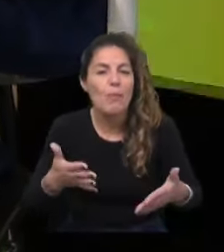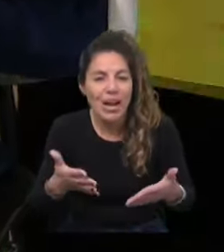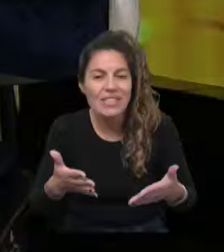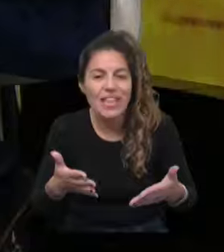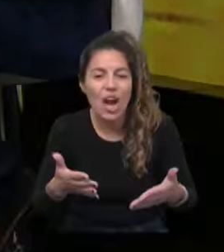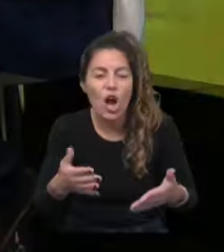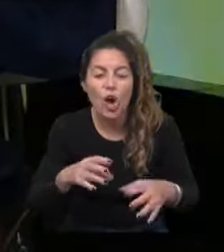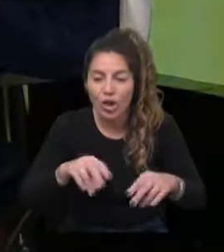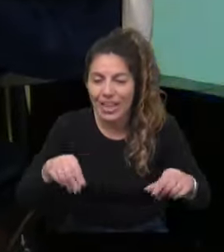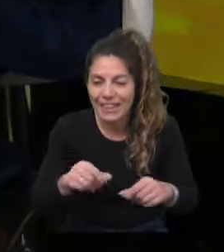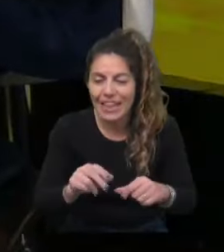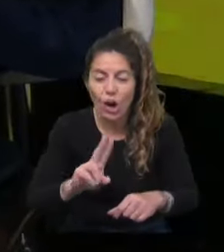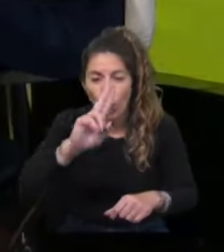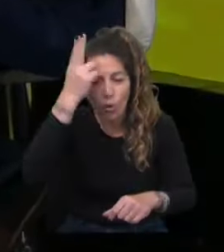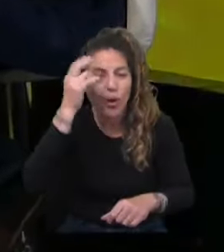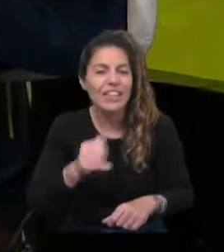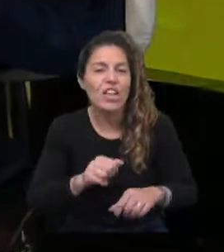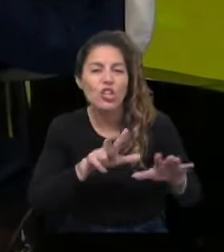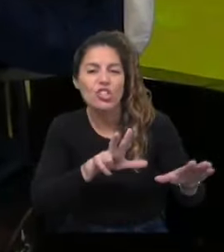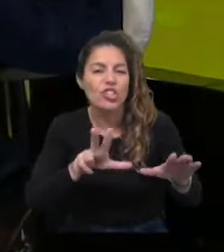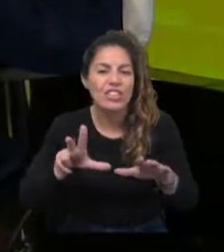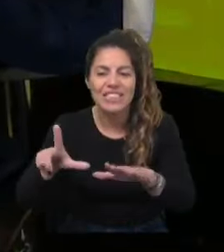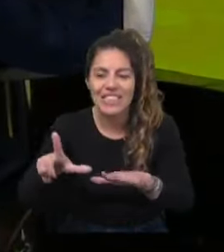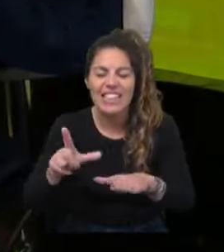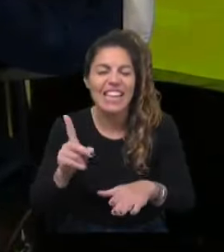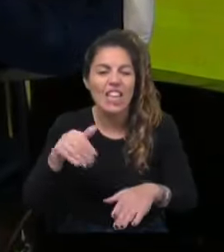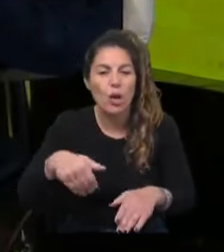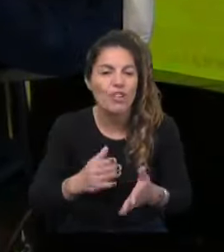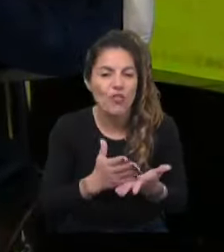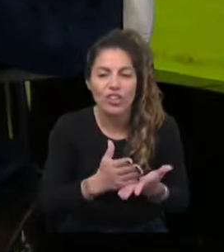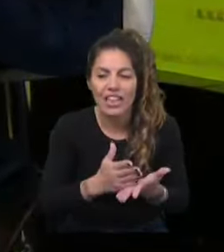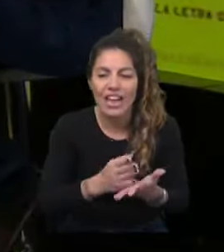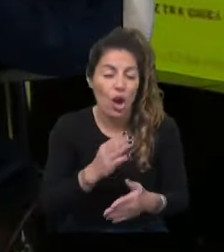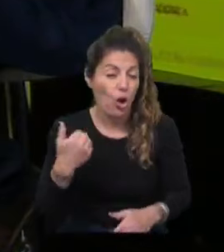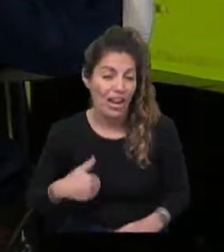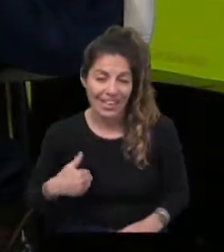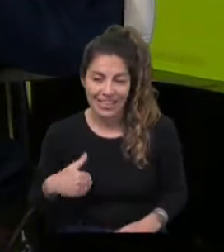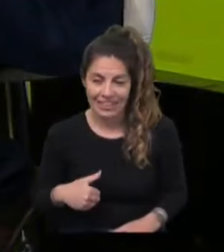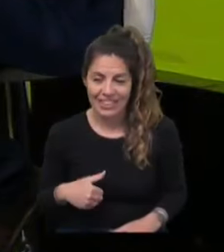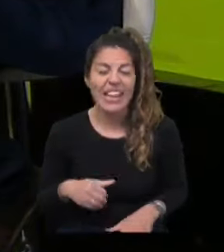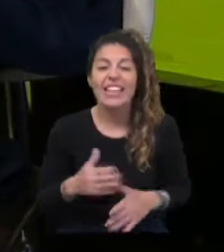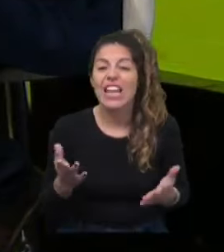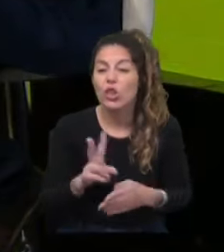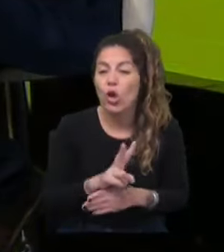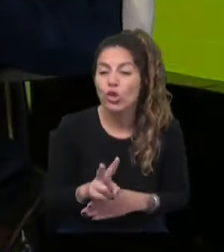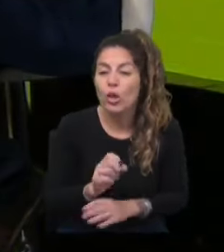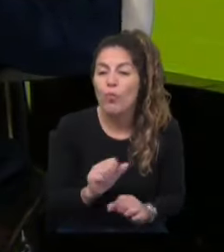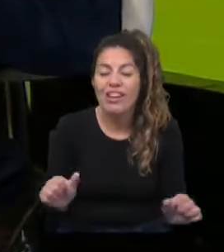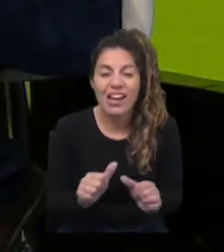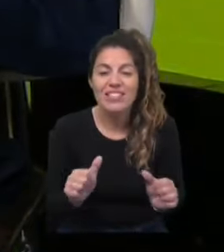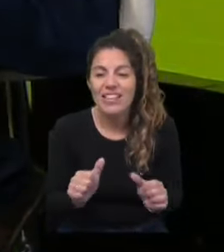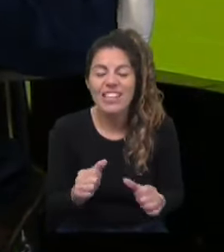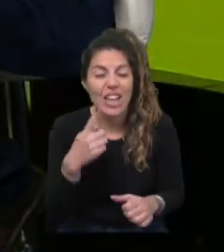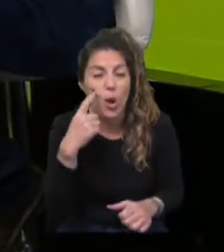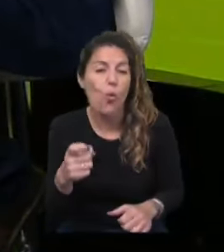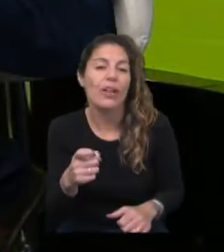parte terrestre? Uruguay tiene 887 kilómetros de frontera, por ejemplo, con Argentina. ¿Qué tantos controles pueden haber, teniendo en